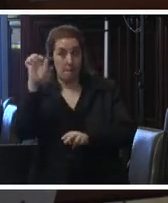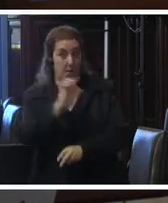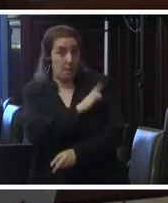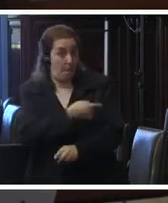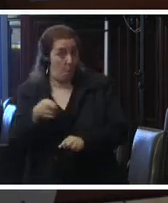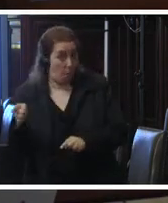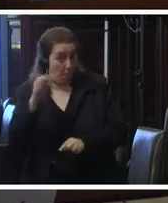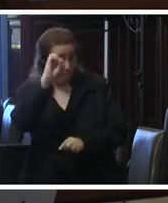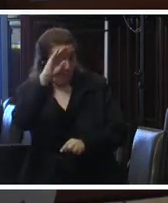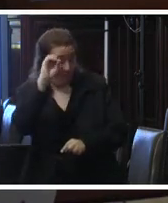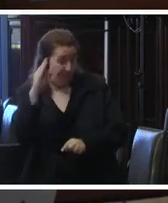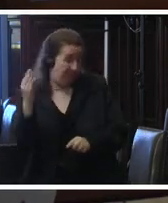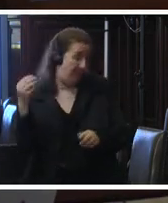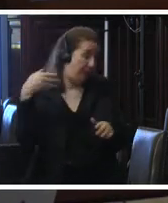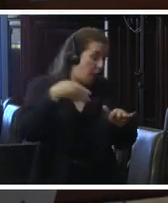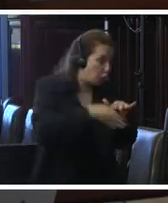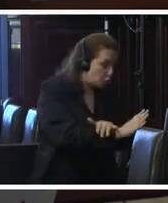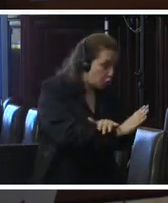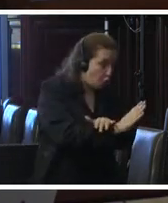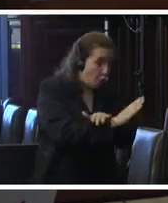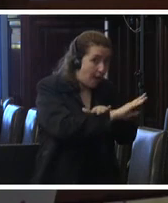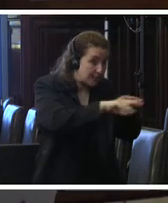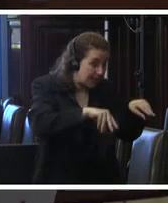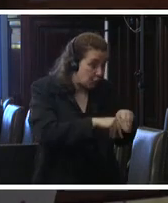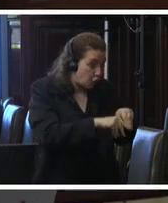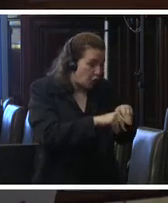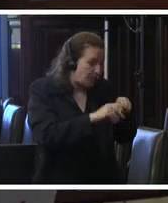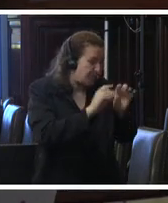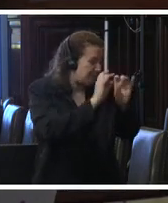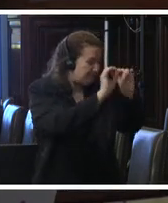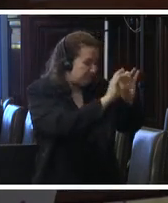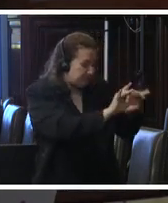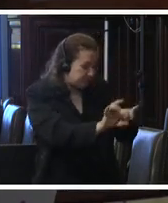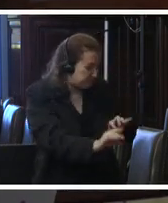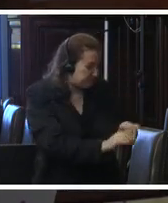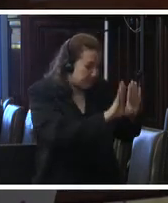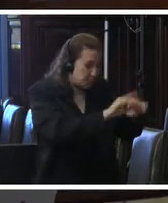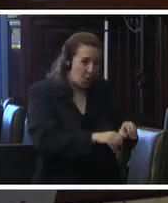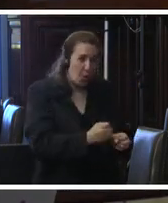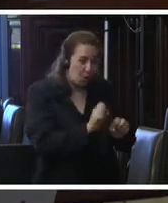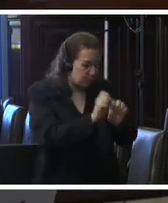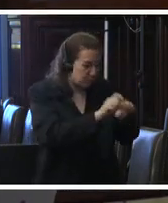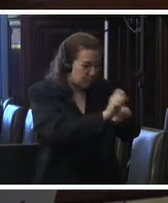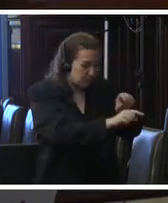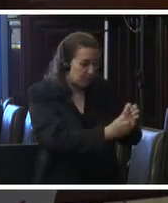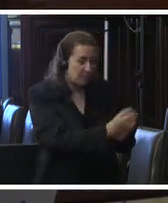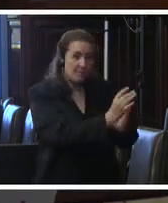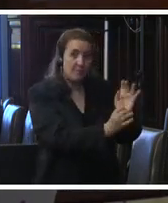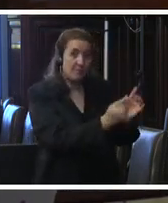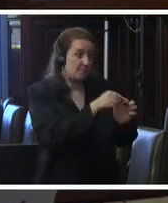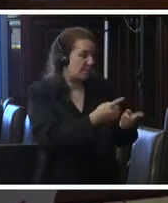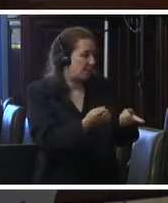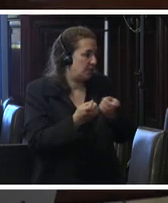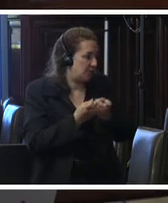más fundamental que tiene, el cultivo para alimentarse. Entonces Máxima no puede estar presente acá porque tiene